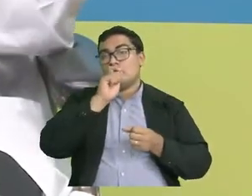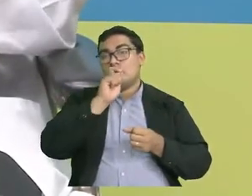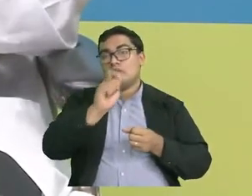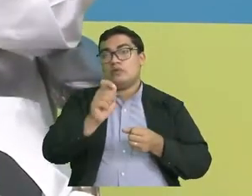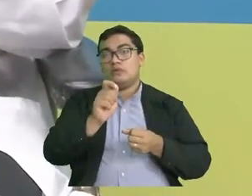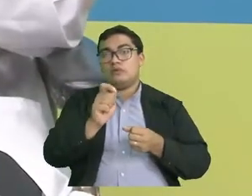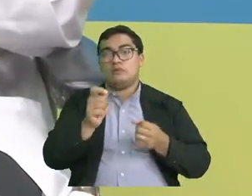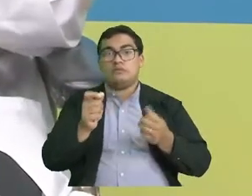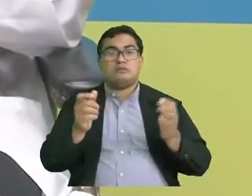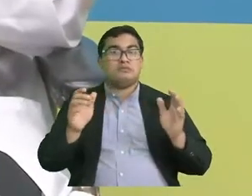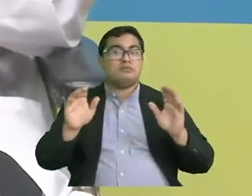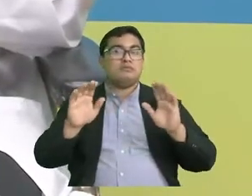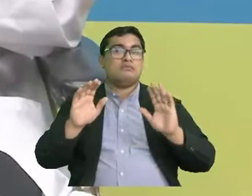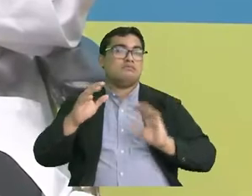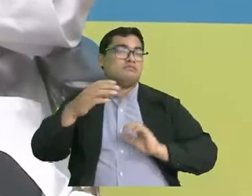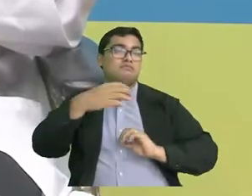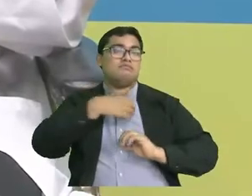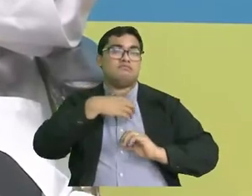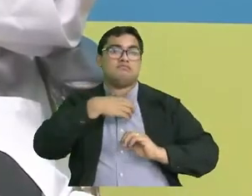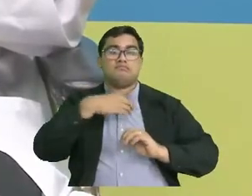por quedarse de sexo